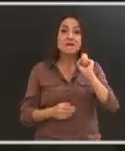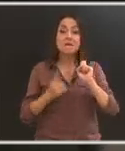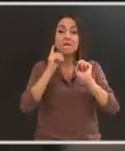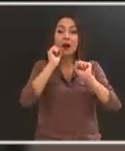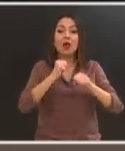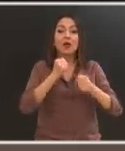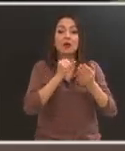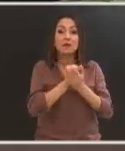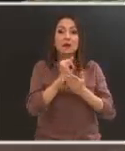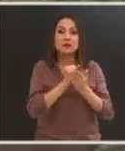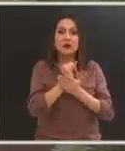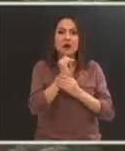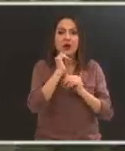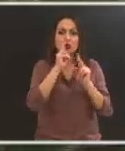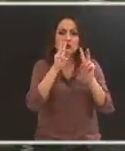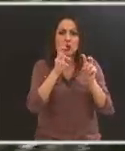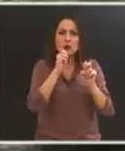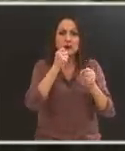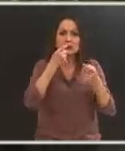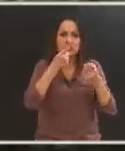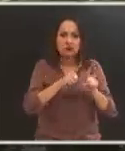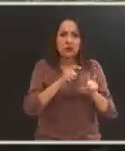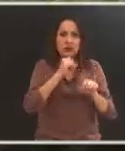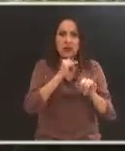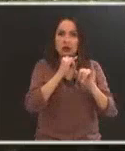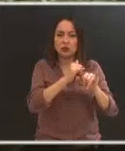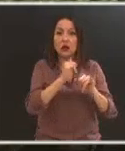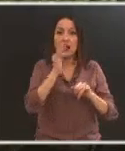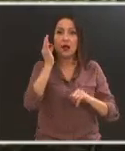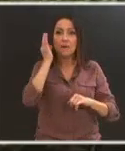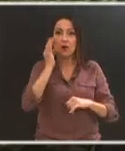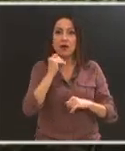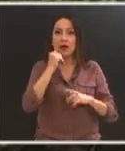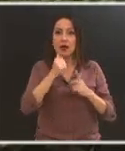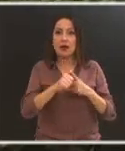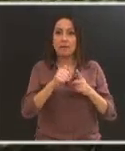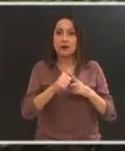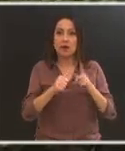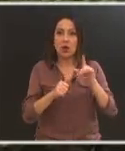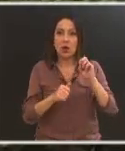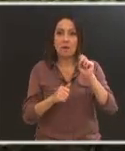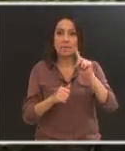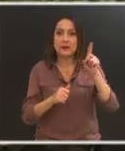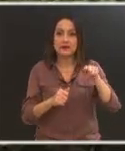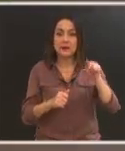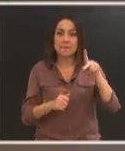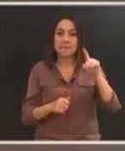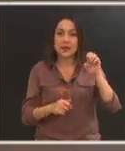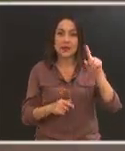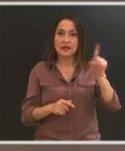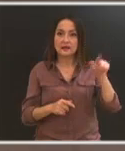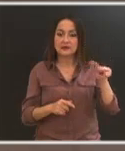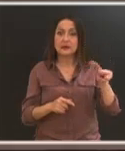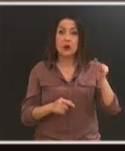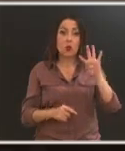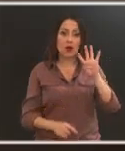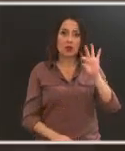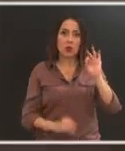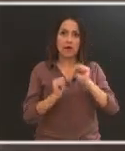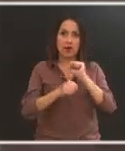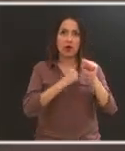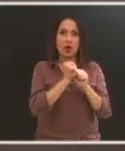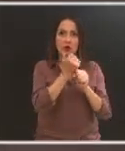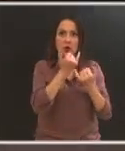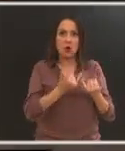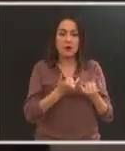que se investigaran los presuntos hechos que denunciaba la mujer de apellidos López Pérez, actualmente de 49 años de